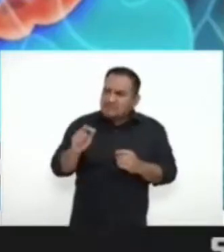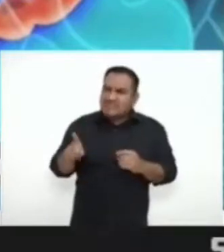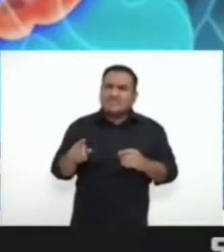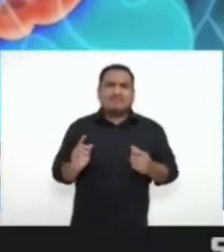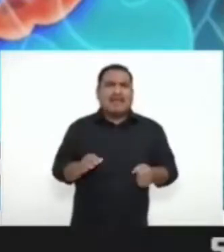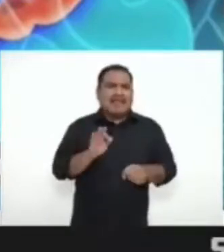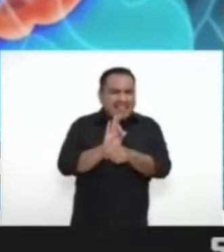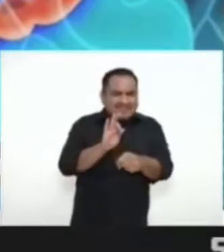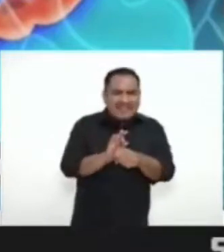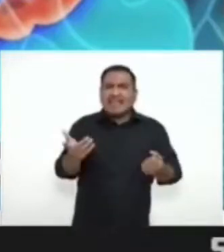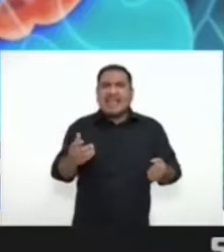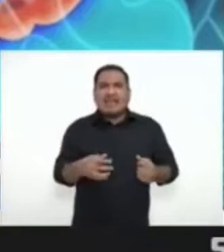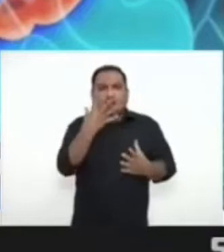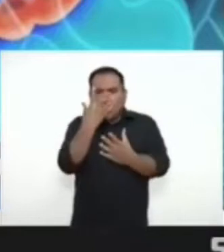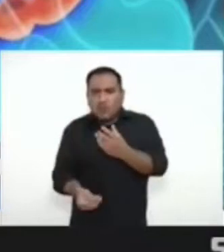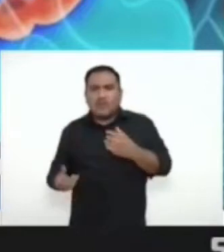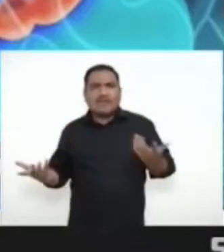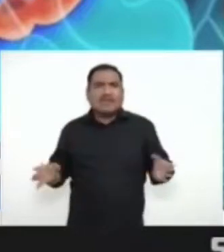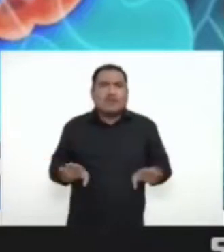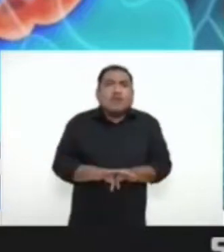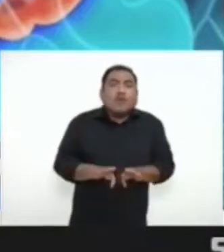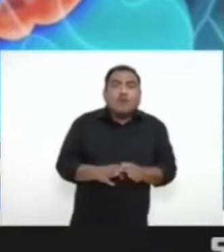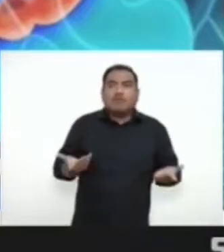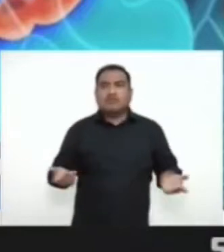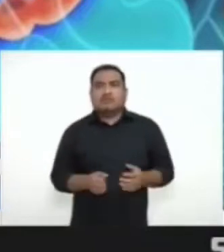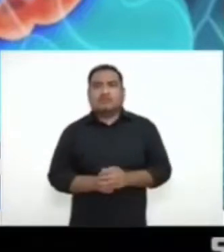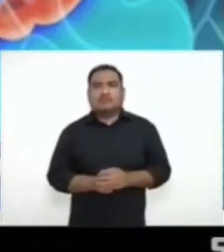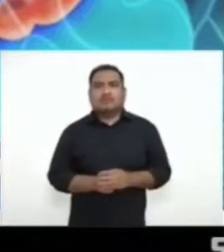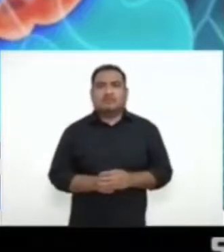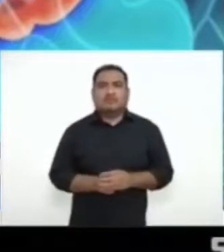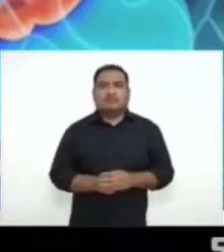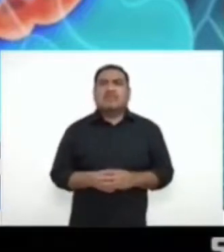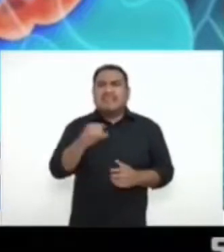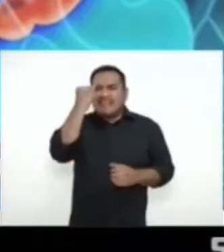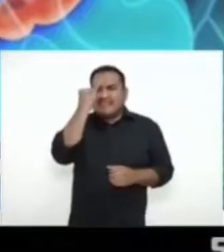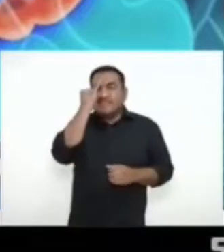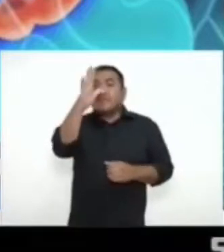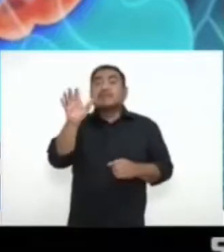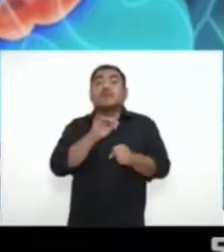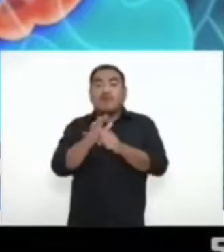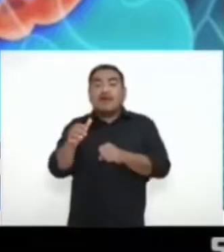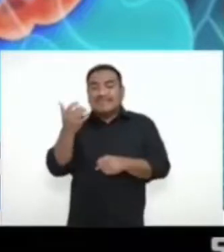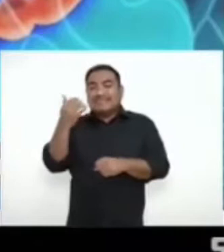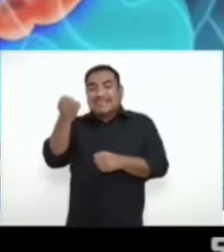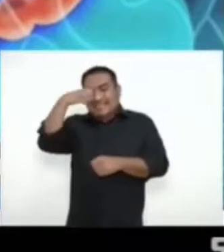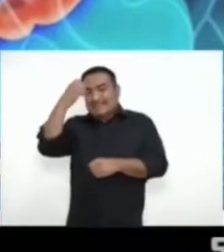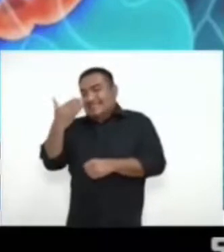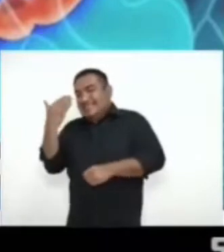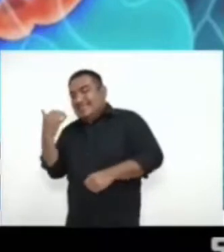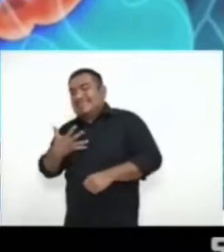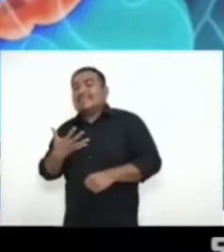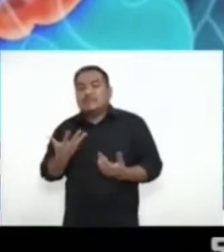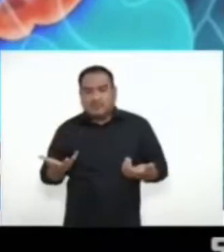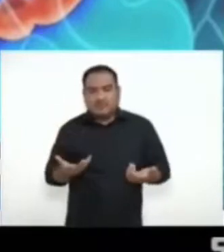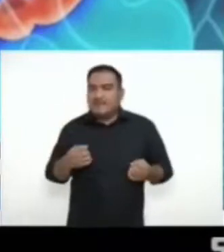si tenemos que atacar, si tenemos que hacernos los muertos, saber qué información tenemos de esto que me está